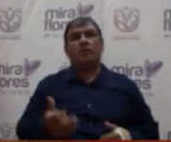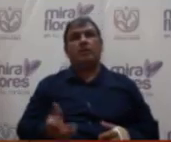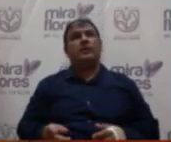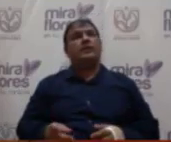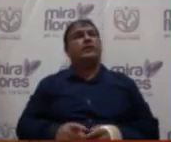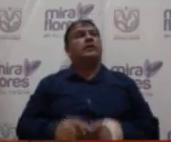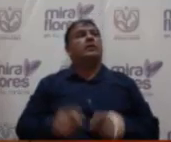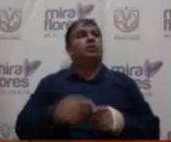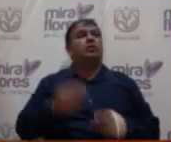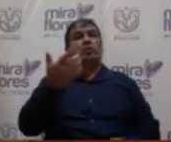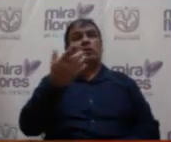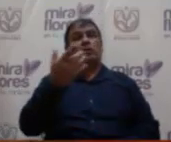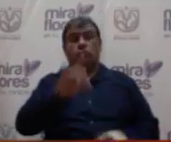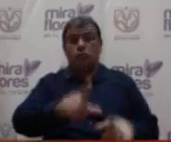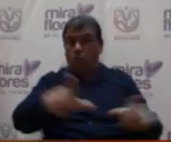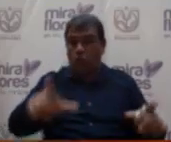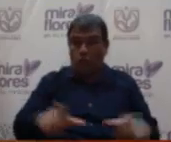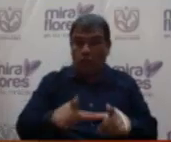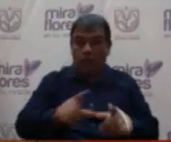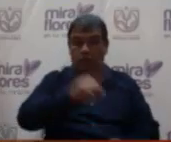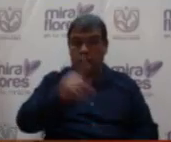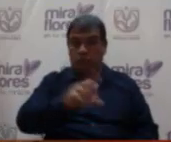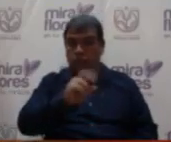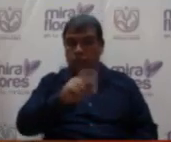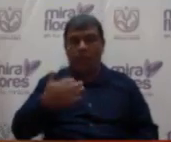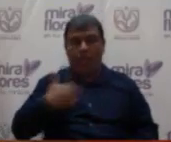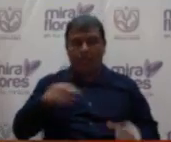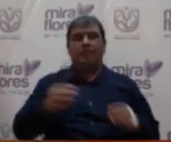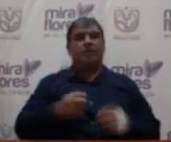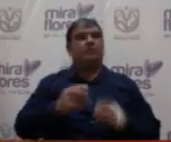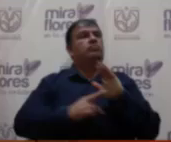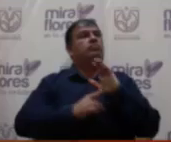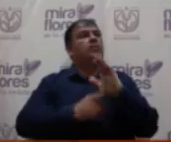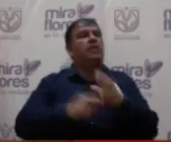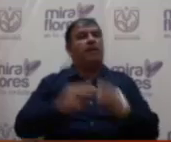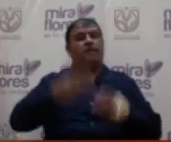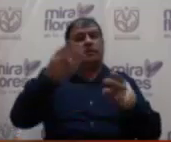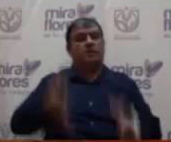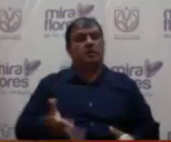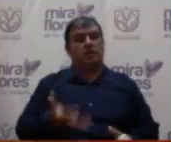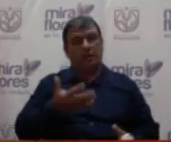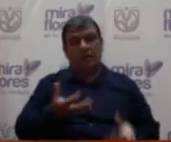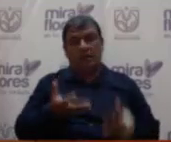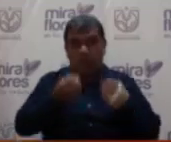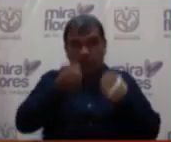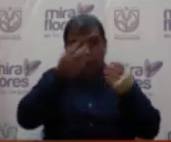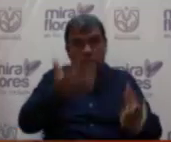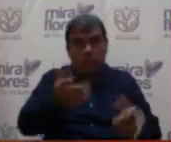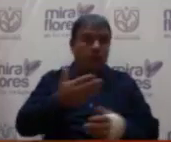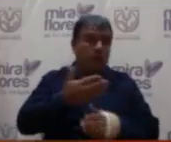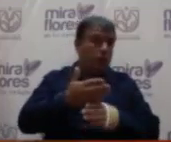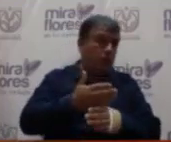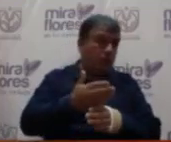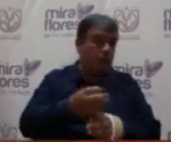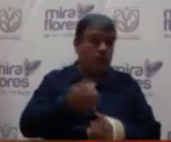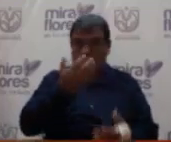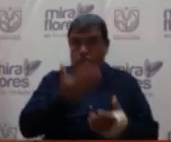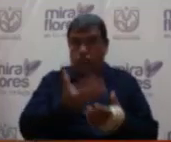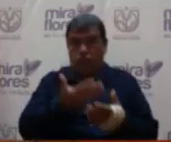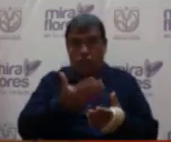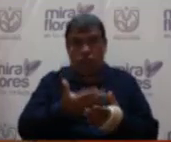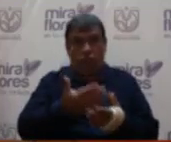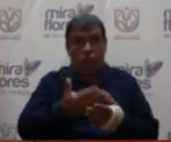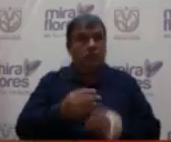cuales 18 zonas cuentan ahora con delegados vecinales. Bueno, eso quería informar y compartir. Creo que es una muy